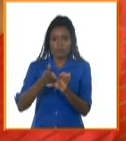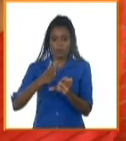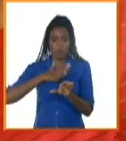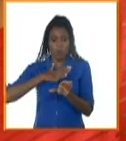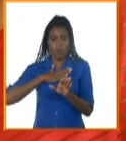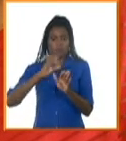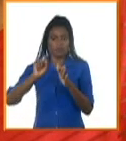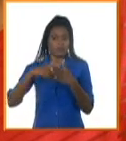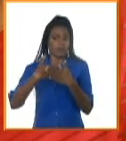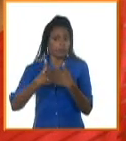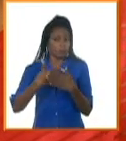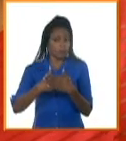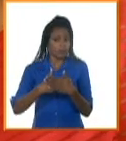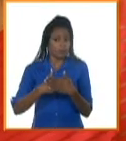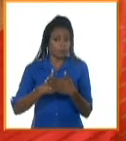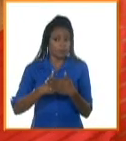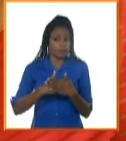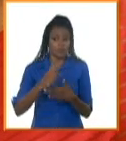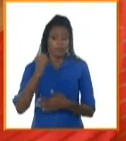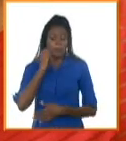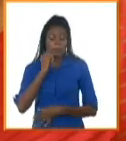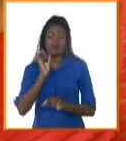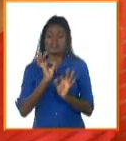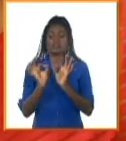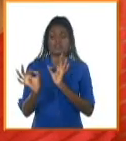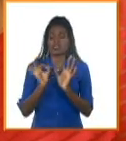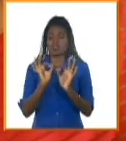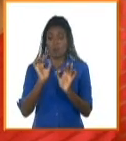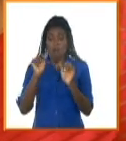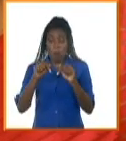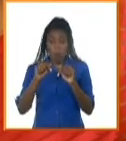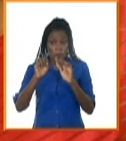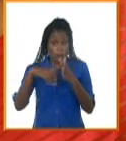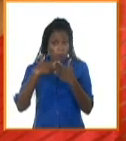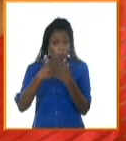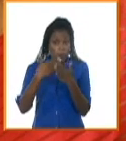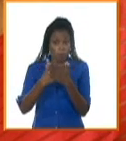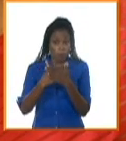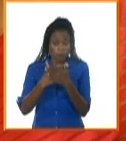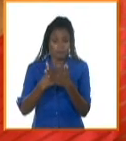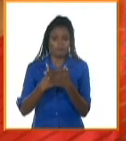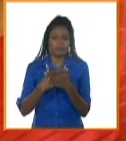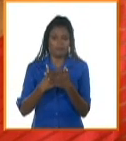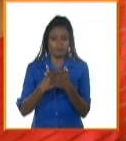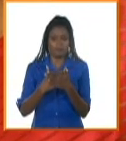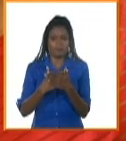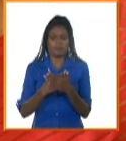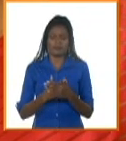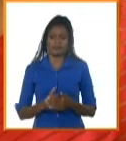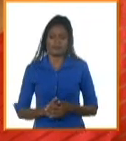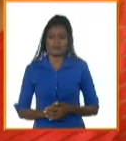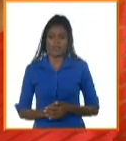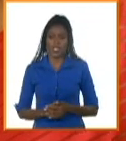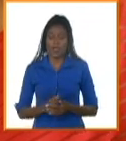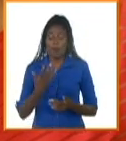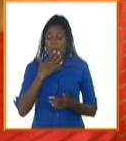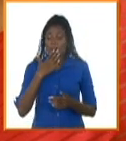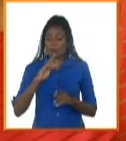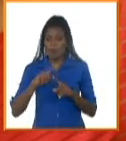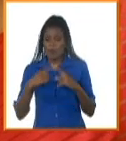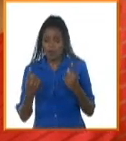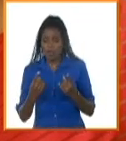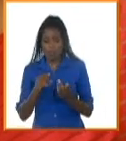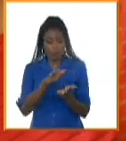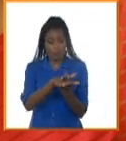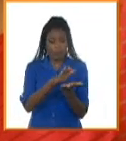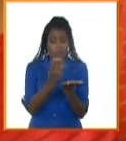empresa tenemos más seguridad en la instalación porque al estar el efectivo en menor tiempo